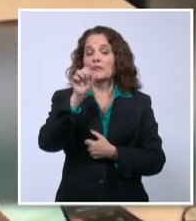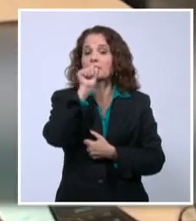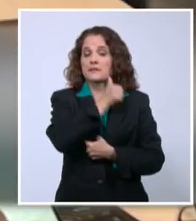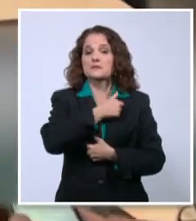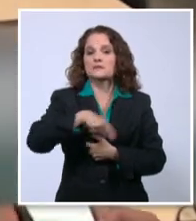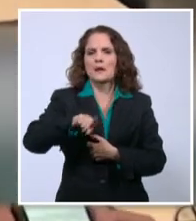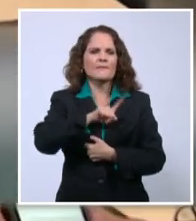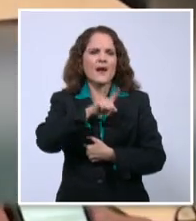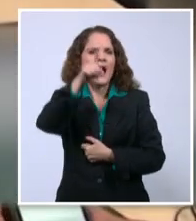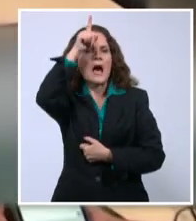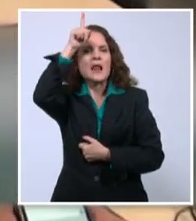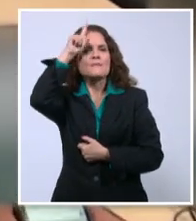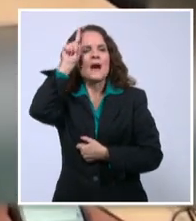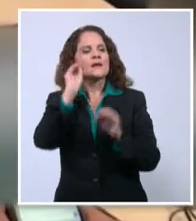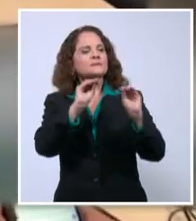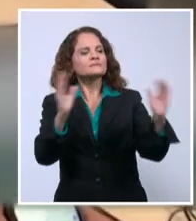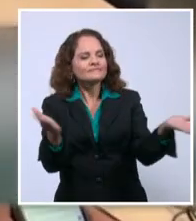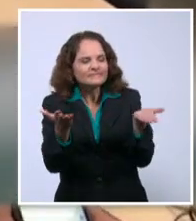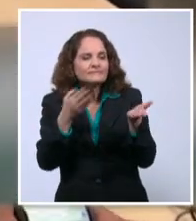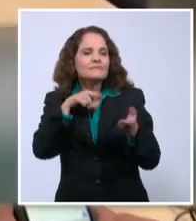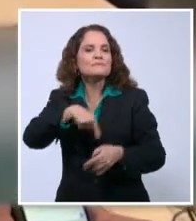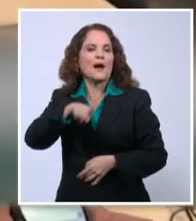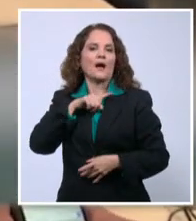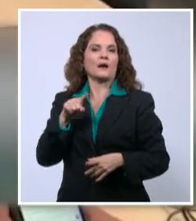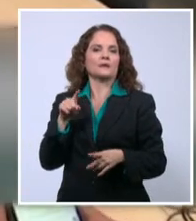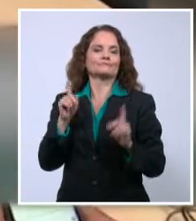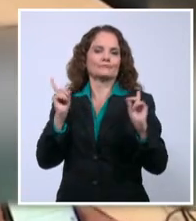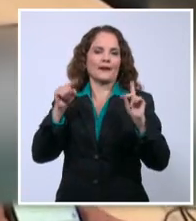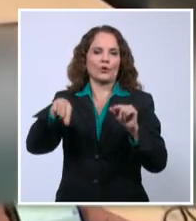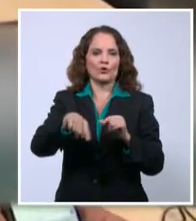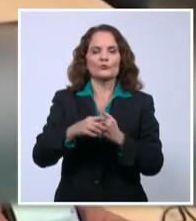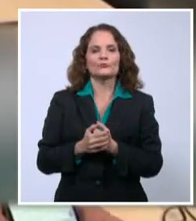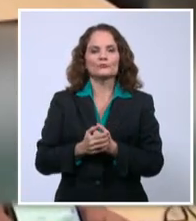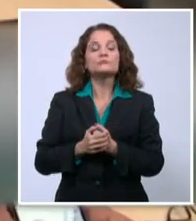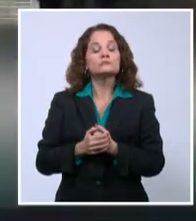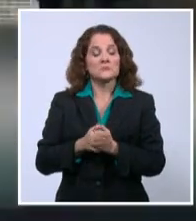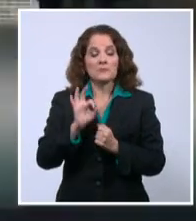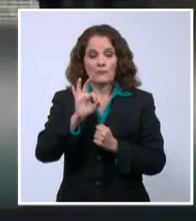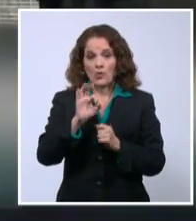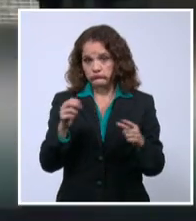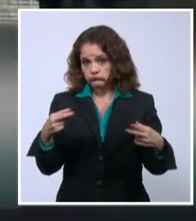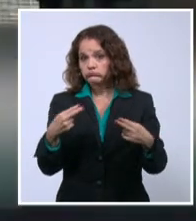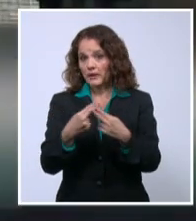de presidente de turno de la Unión Europea. El intercambio reunirá a los